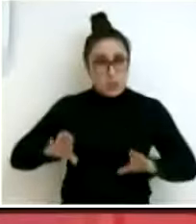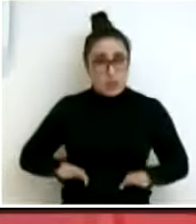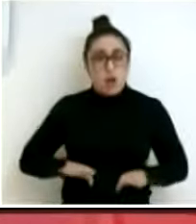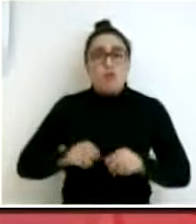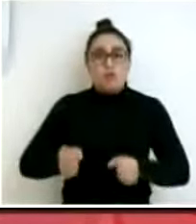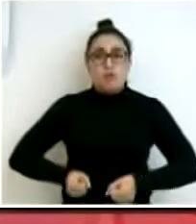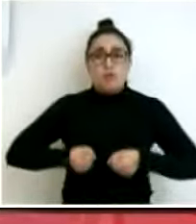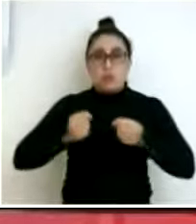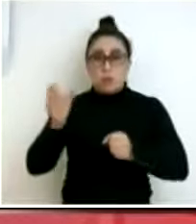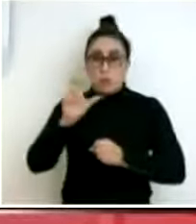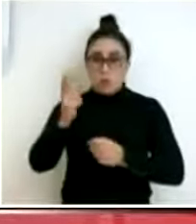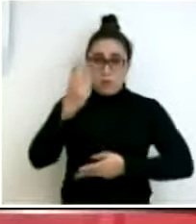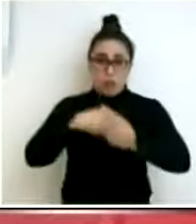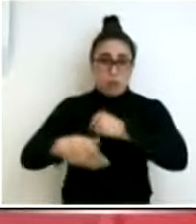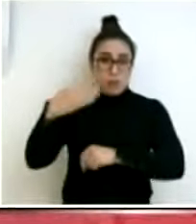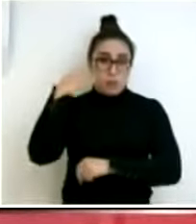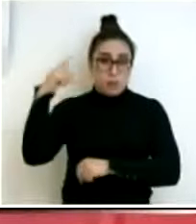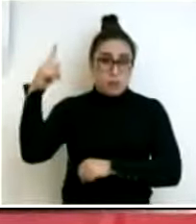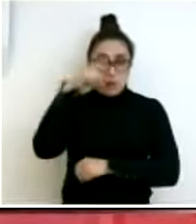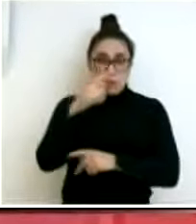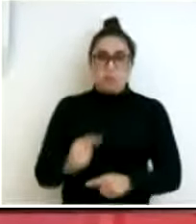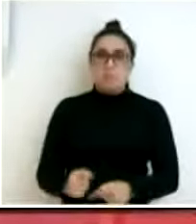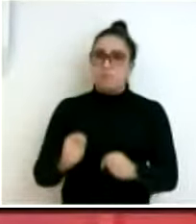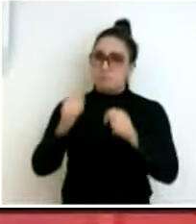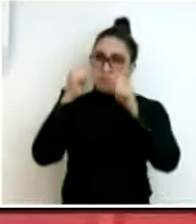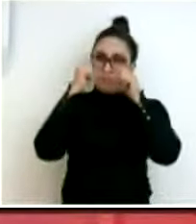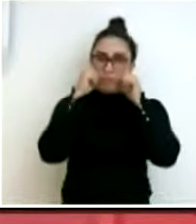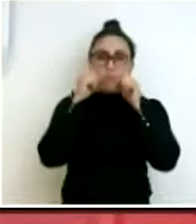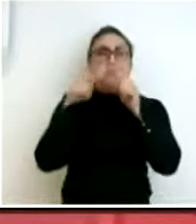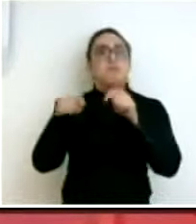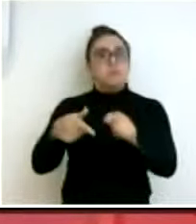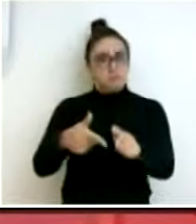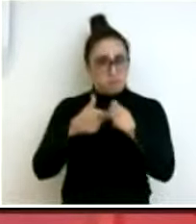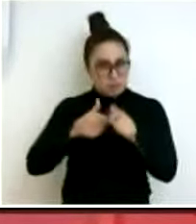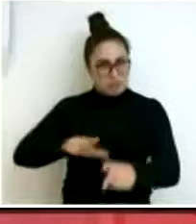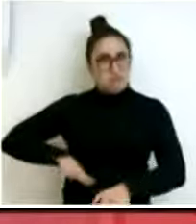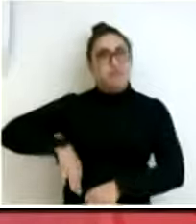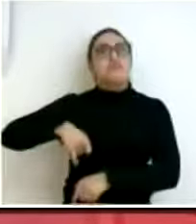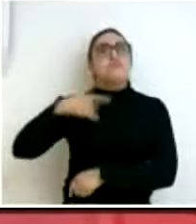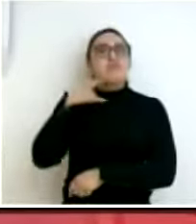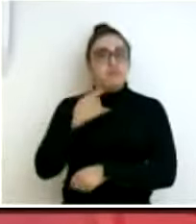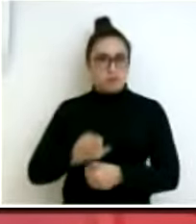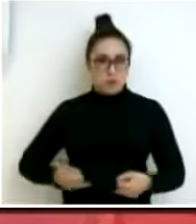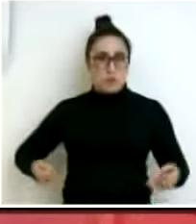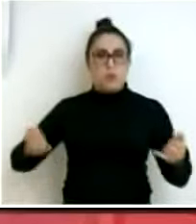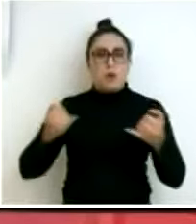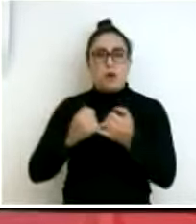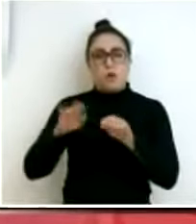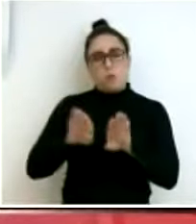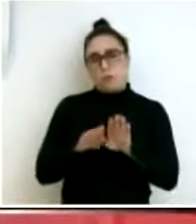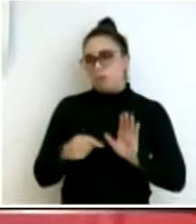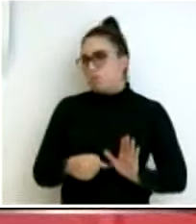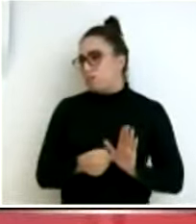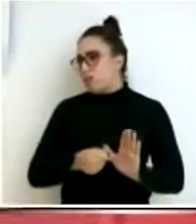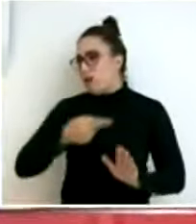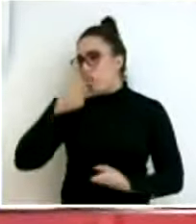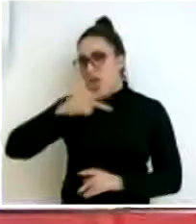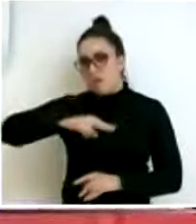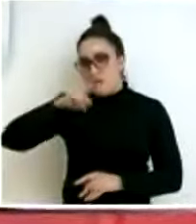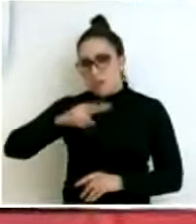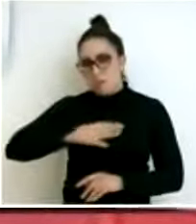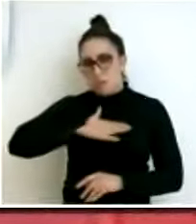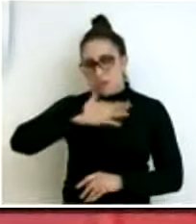la derrota, pero a pesar de ello, se sostiene la verdad y la razón.